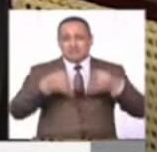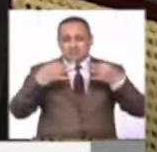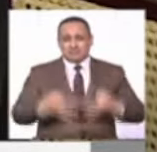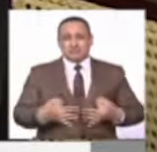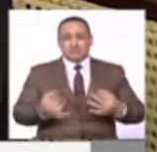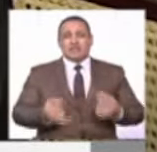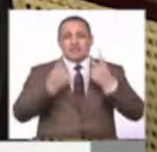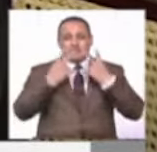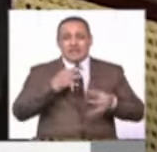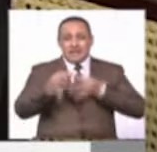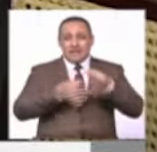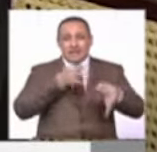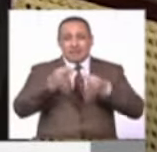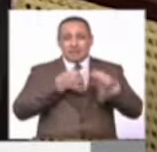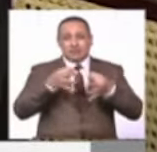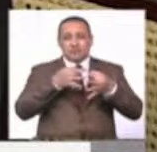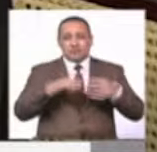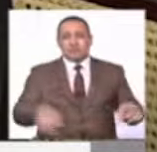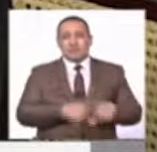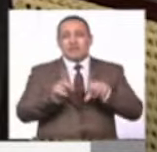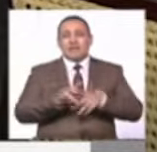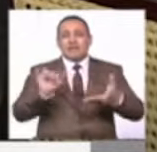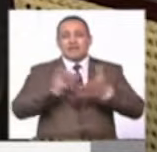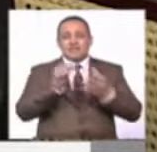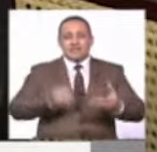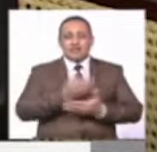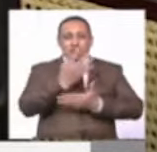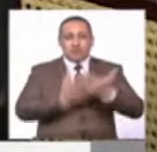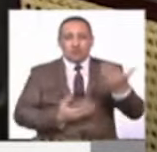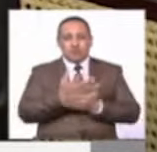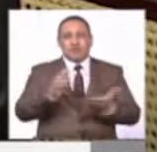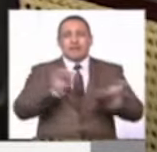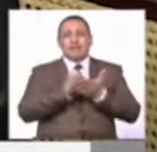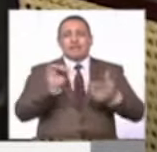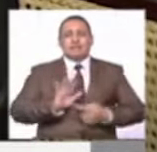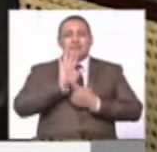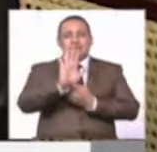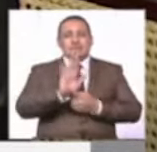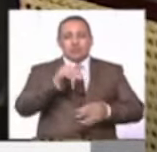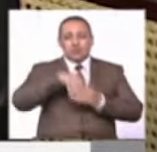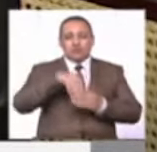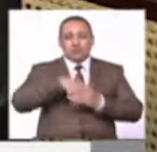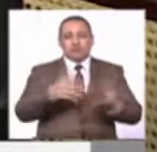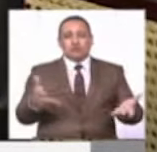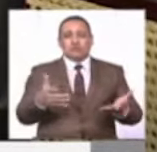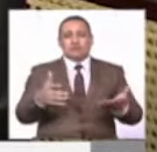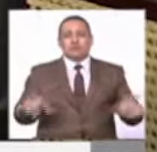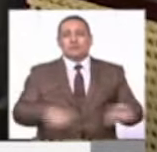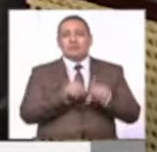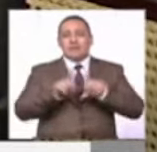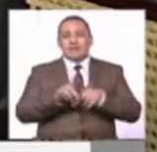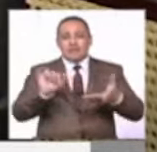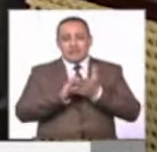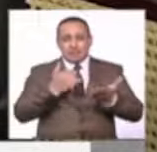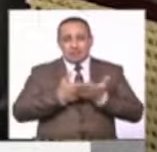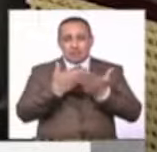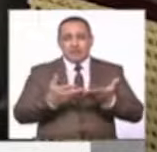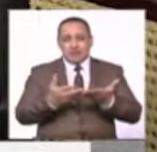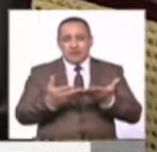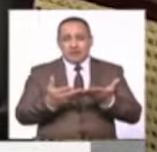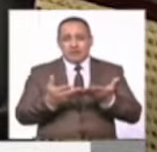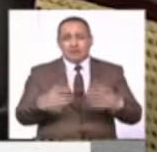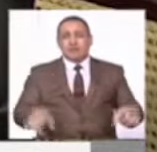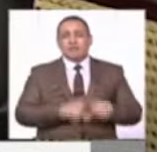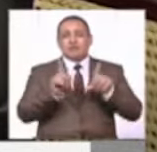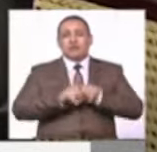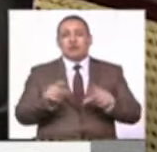de que la interpretación jurídica propuesta en el informe que se pone hoy a votación y la única respuesta o